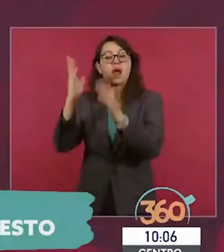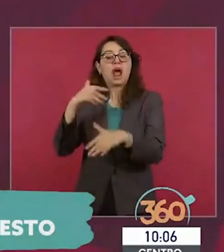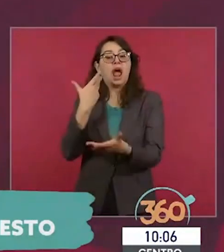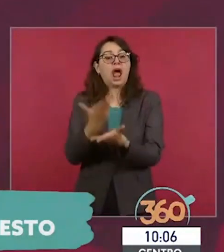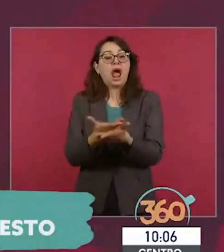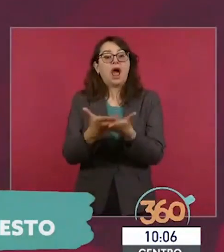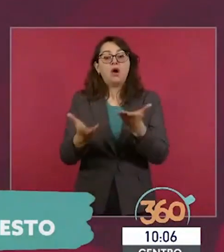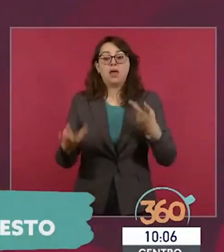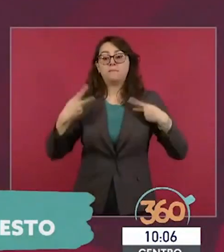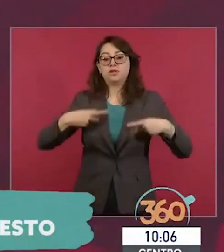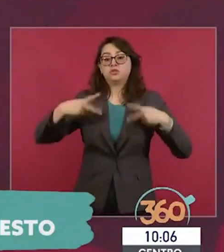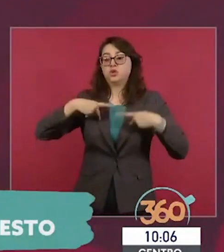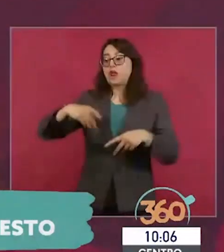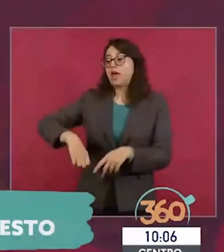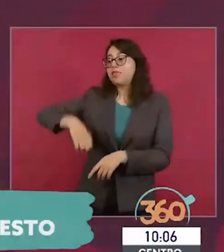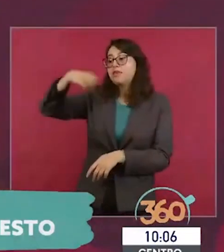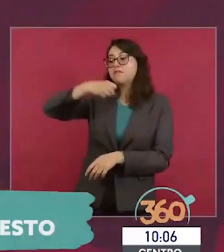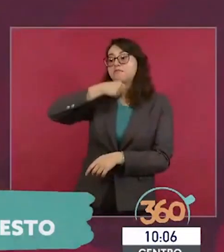400,000 millones de pesos,